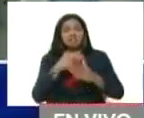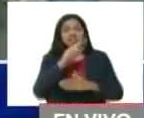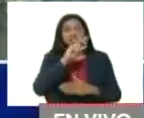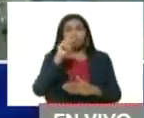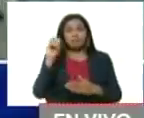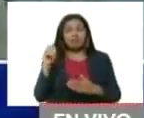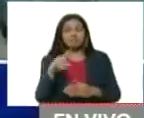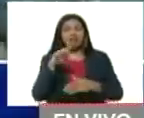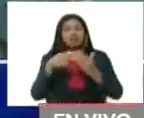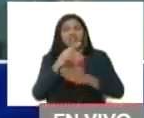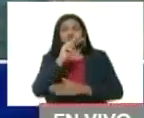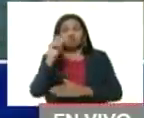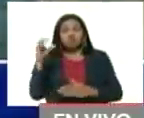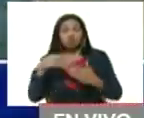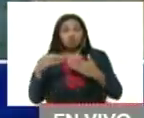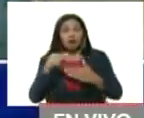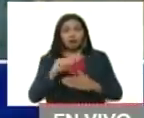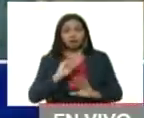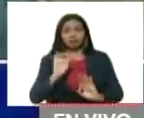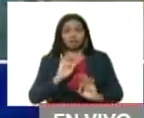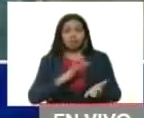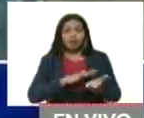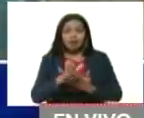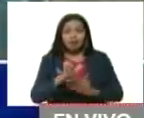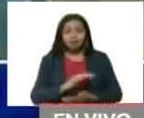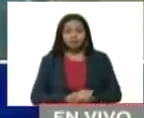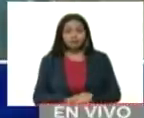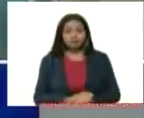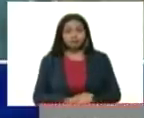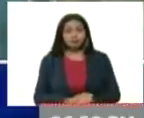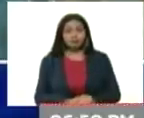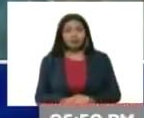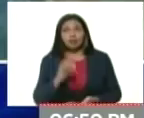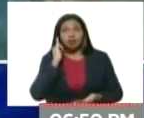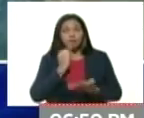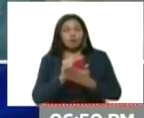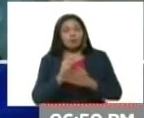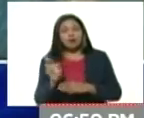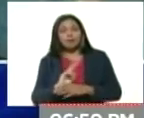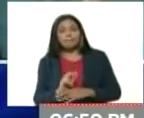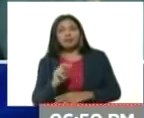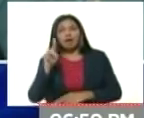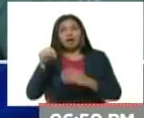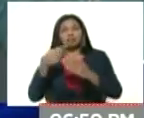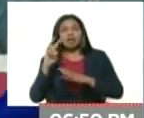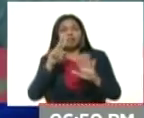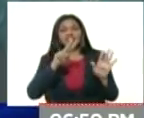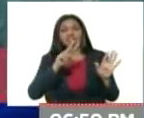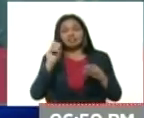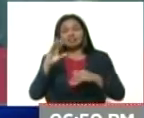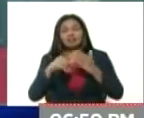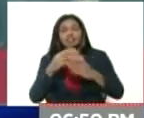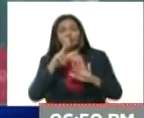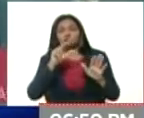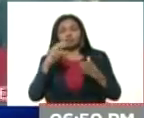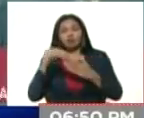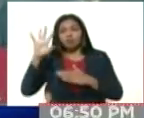cuestan hasta $200, gratuito. El costo de las pruebas rápidas, que en Chile cuestan 70 y $80,